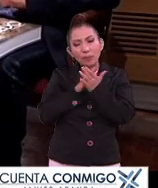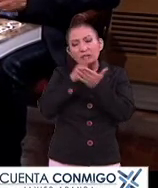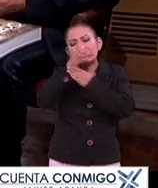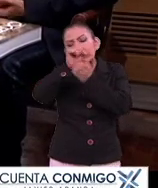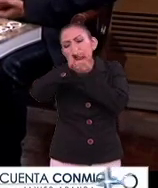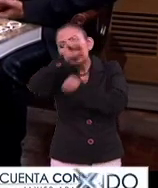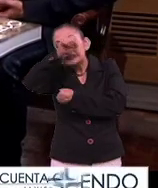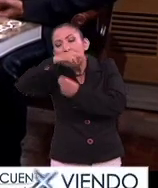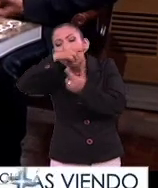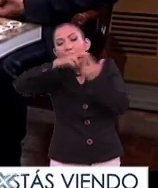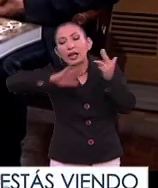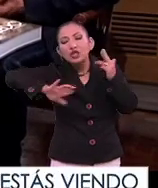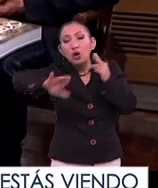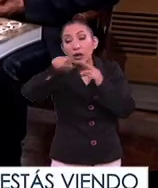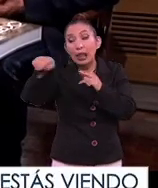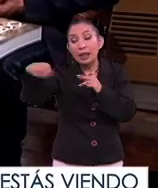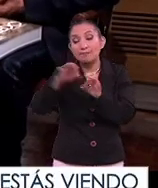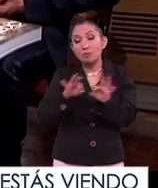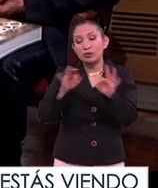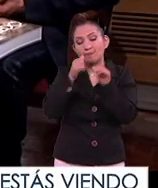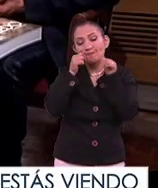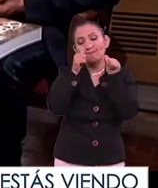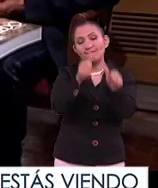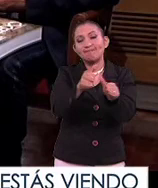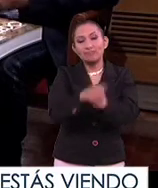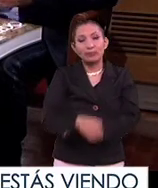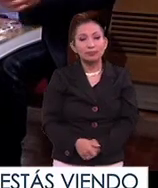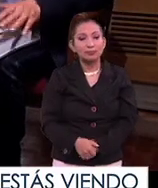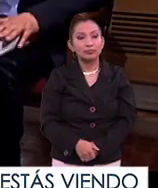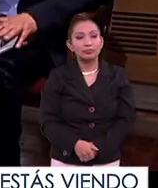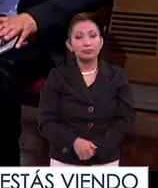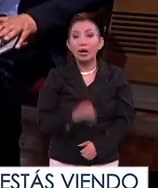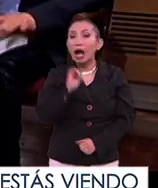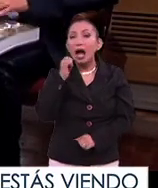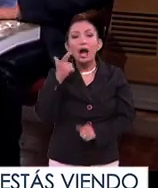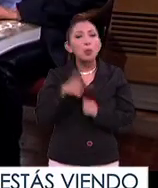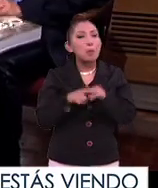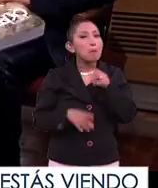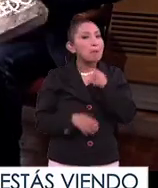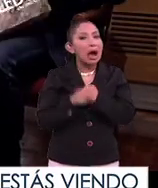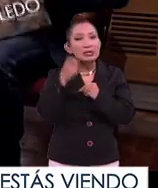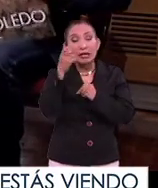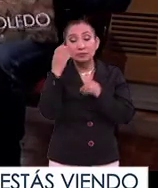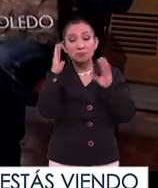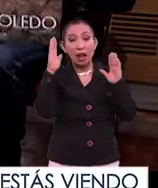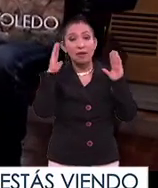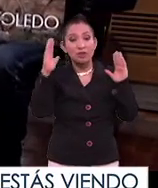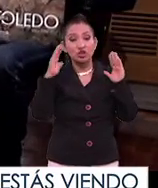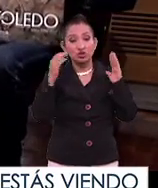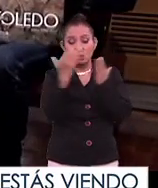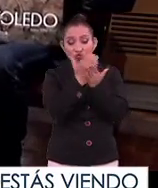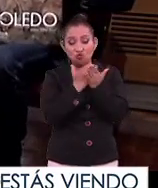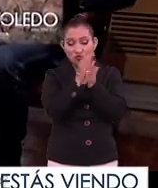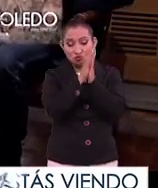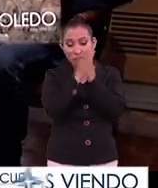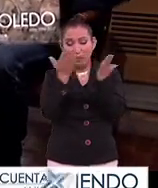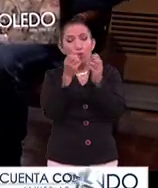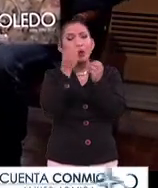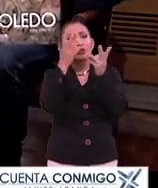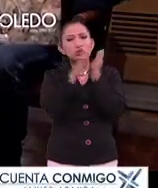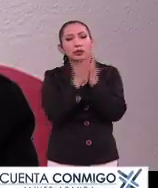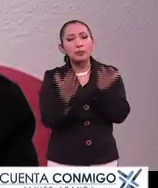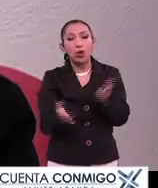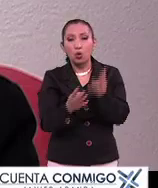esencia de la región que le importa. Así es, sí, creo que sí. Pues algo más que nos quieras comentar de este estupendo catálogo. ¿Cuántos tomos